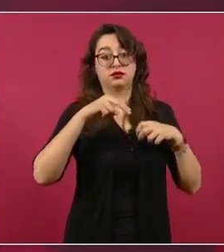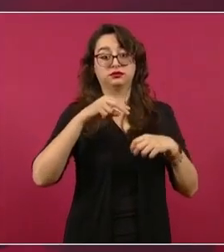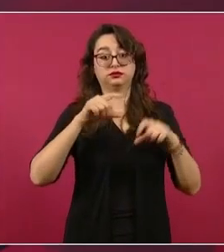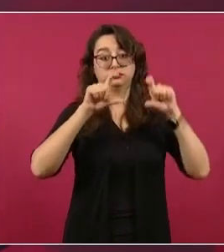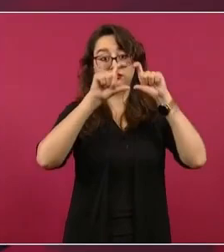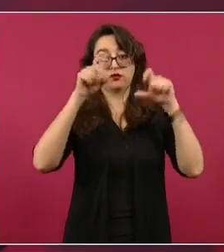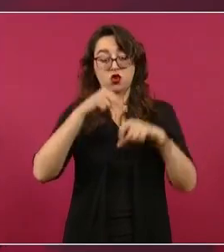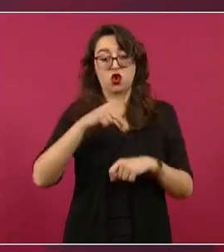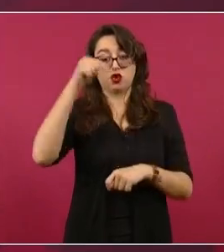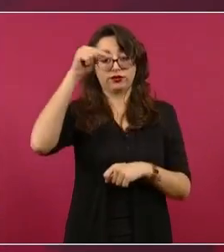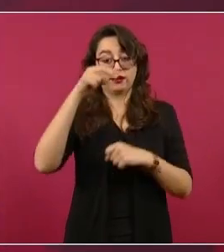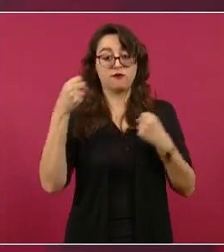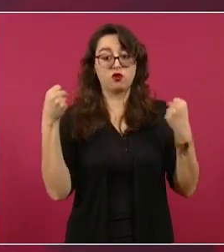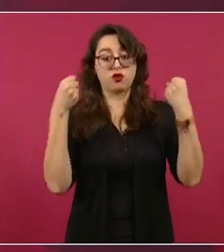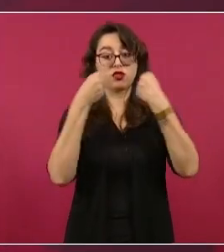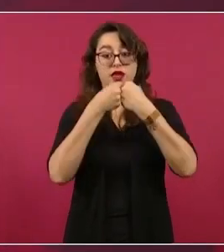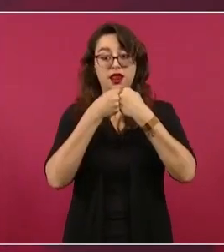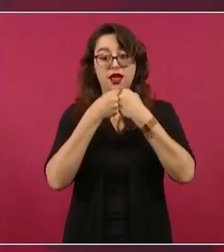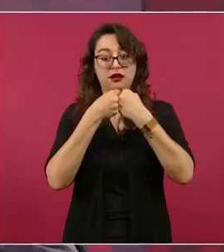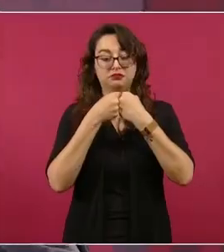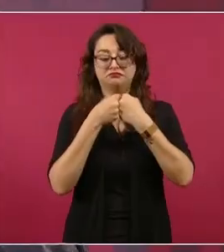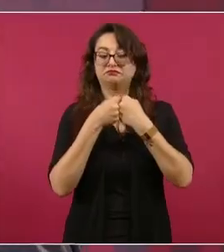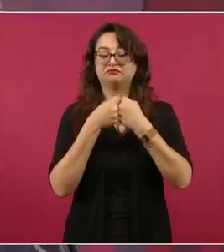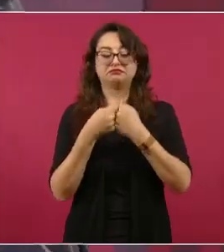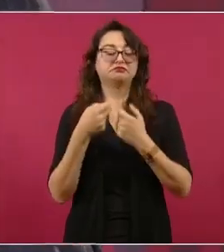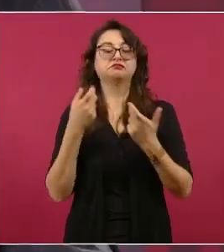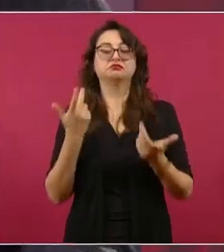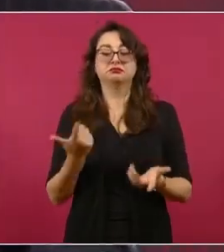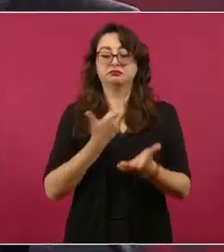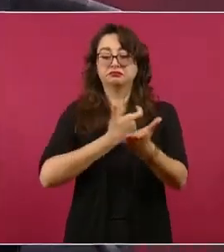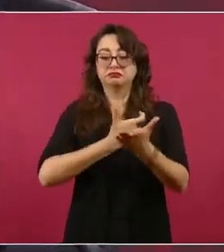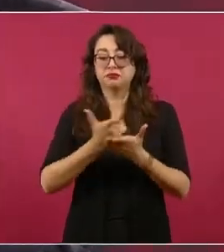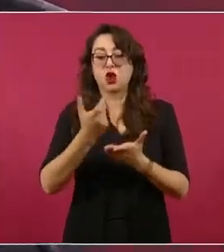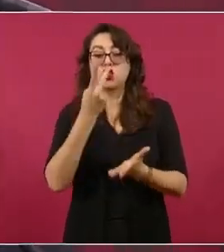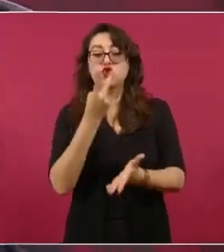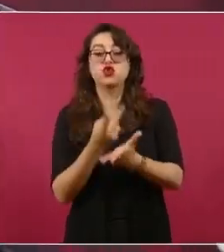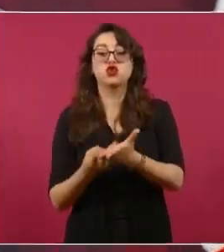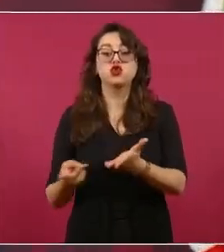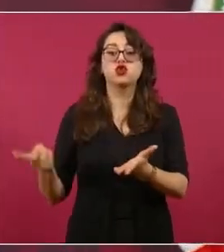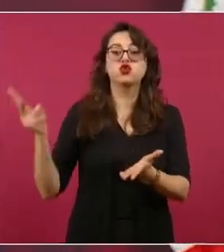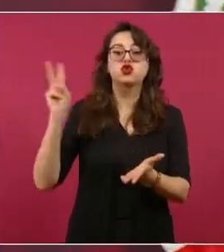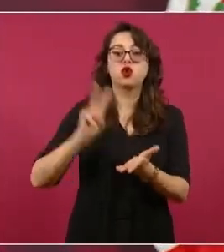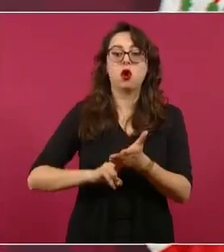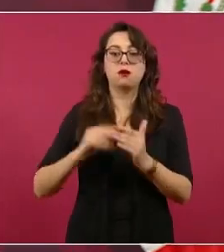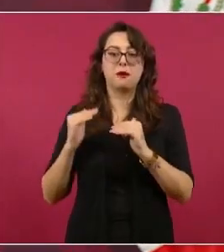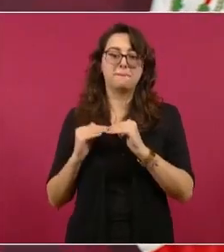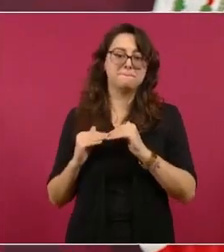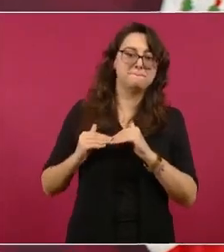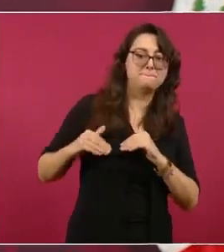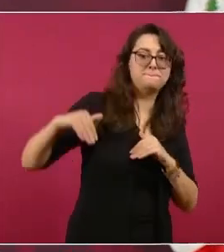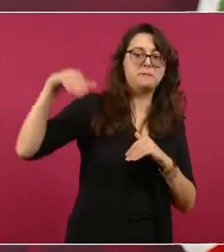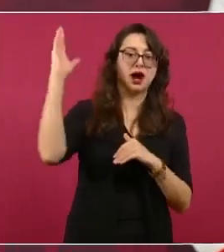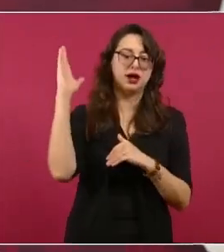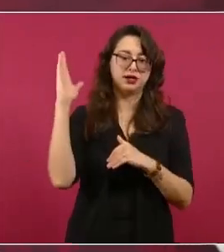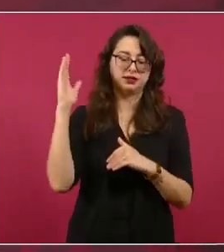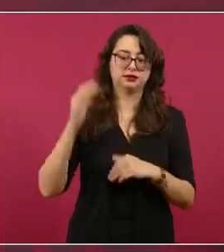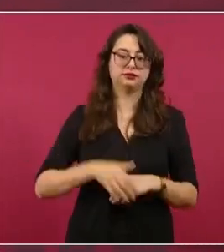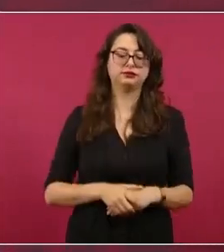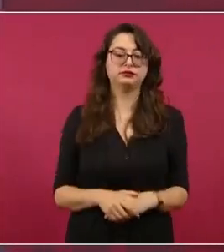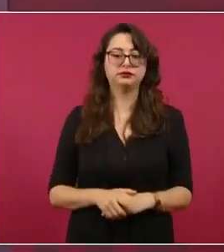al doble, o sea, más que el salario en general. Y aquí quiero aprovechar